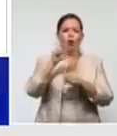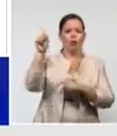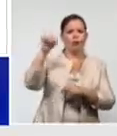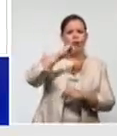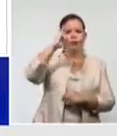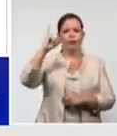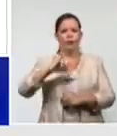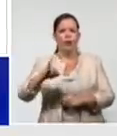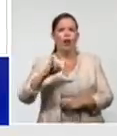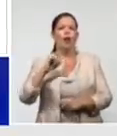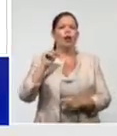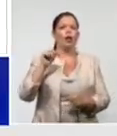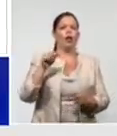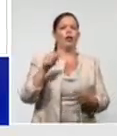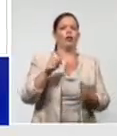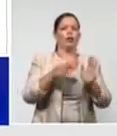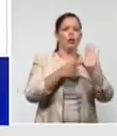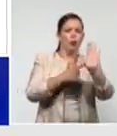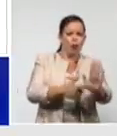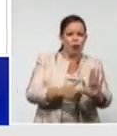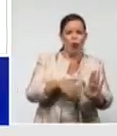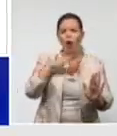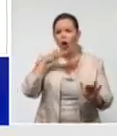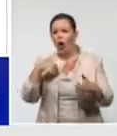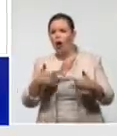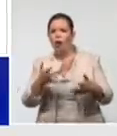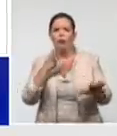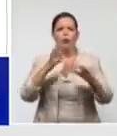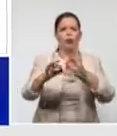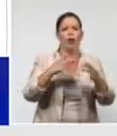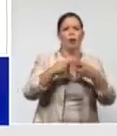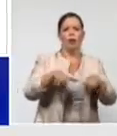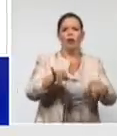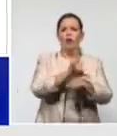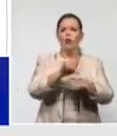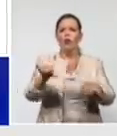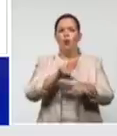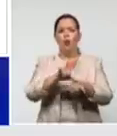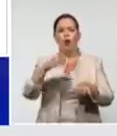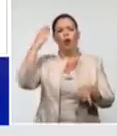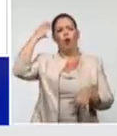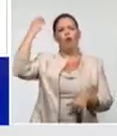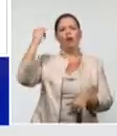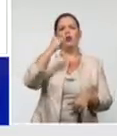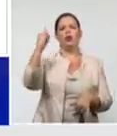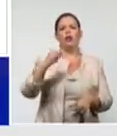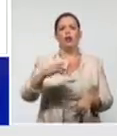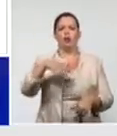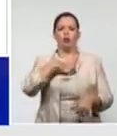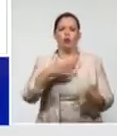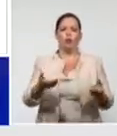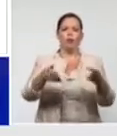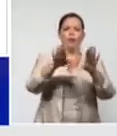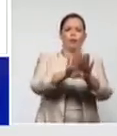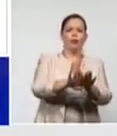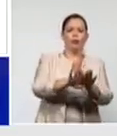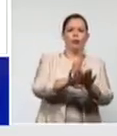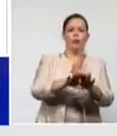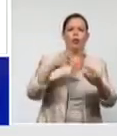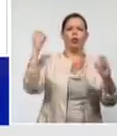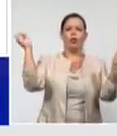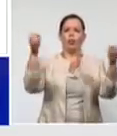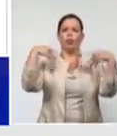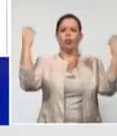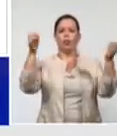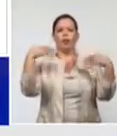el gobierno italiano tuvo que decretar un cierre de las discotecas y la obligación de usar mascarilla por la